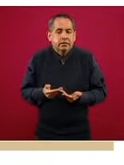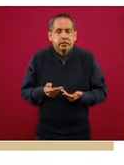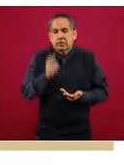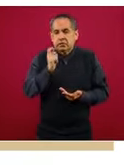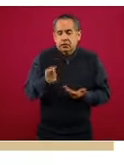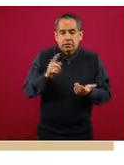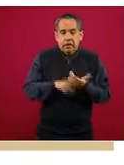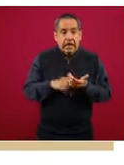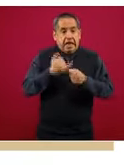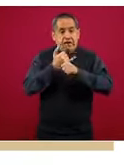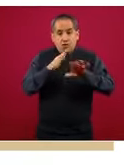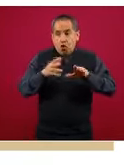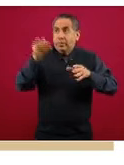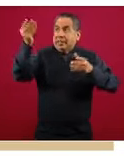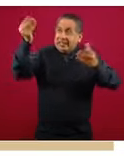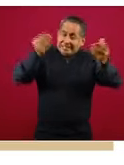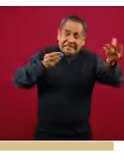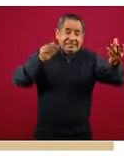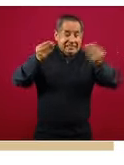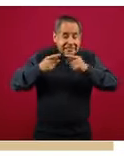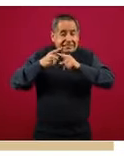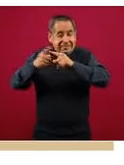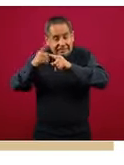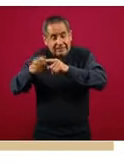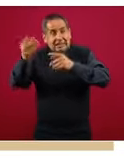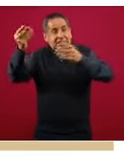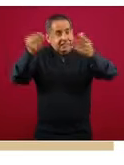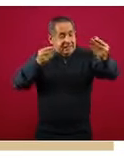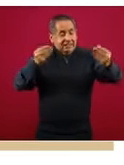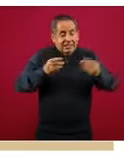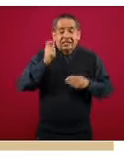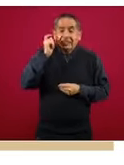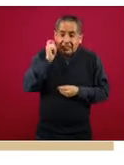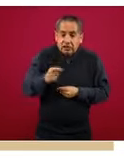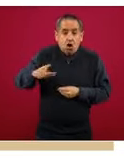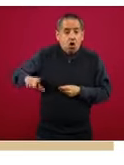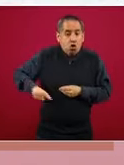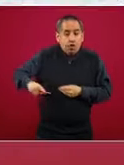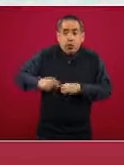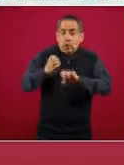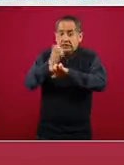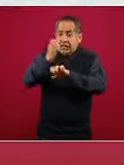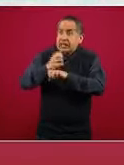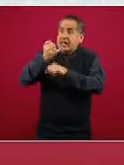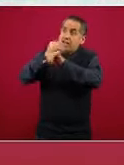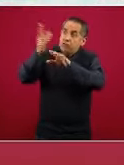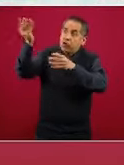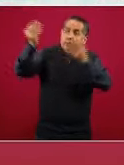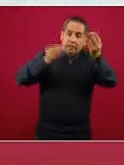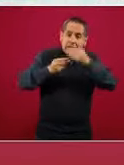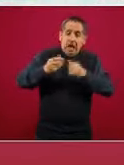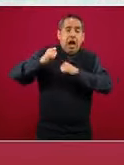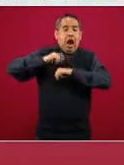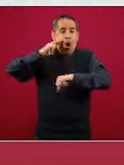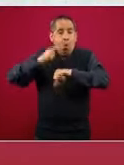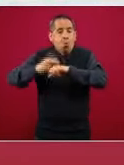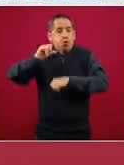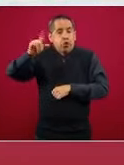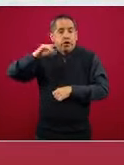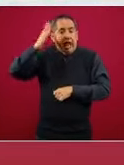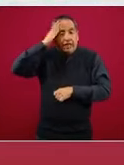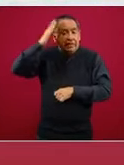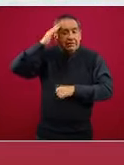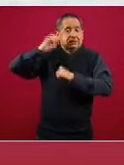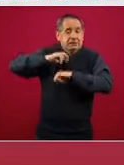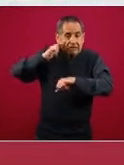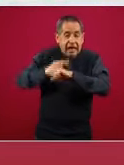de acuerdo al informe que proviene de las entidades federativas, es decir, de los gobiernos estatales, es decir, de las autoridades